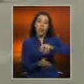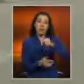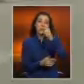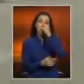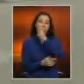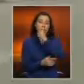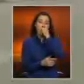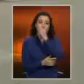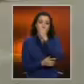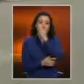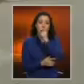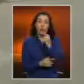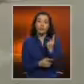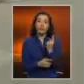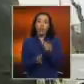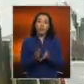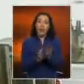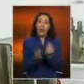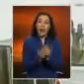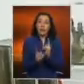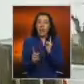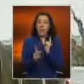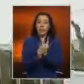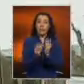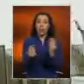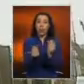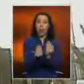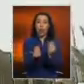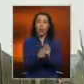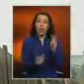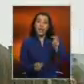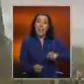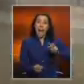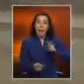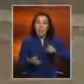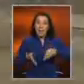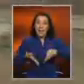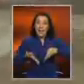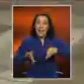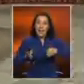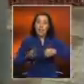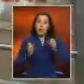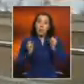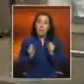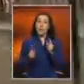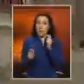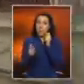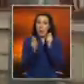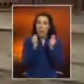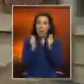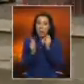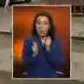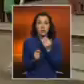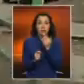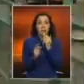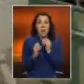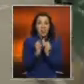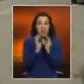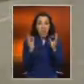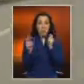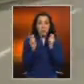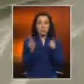droga. Salen solo de su casa para ir al colegio. Caminar por estas calles puede ser peligroso, incluso de